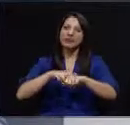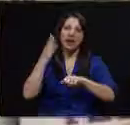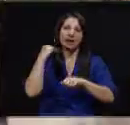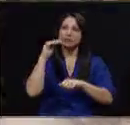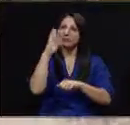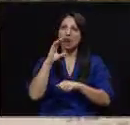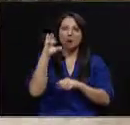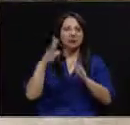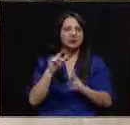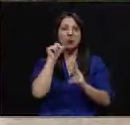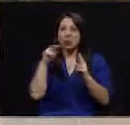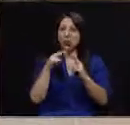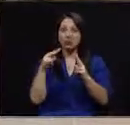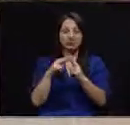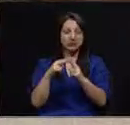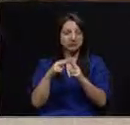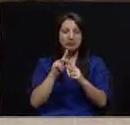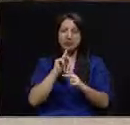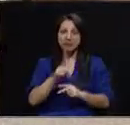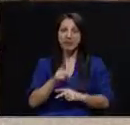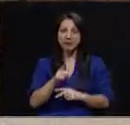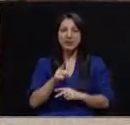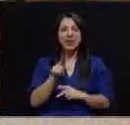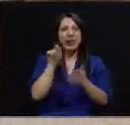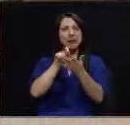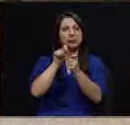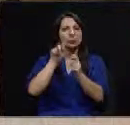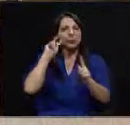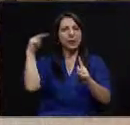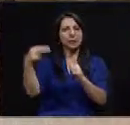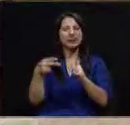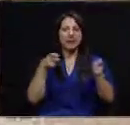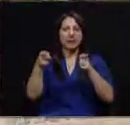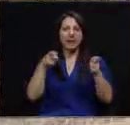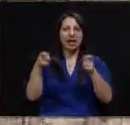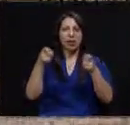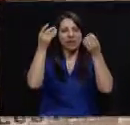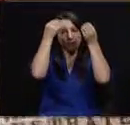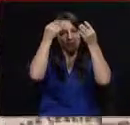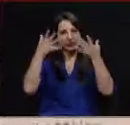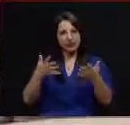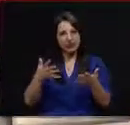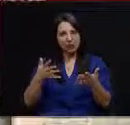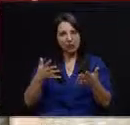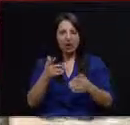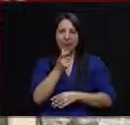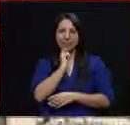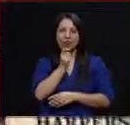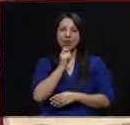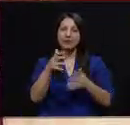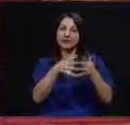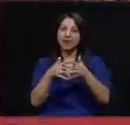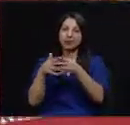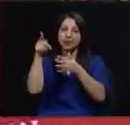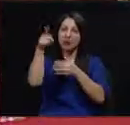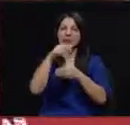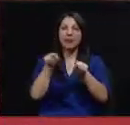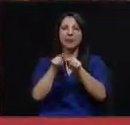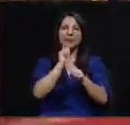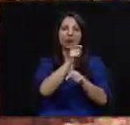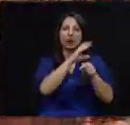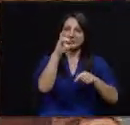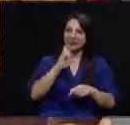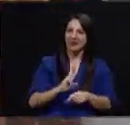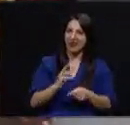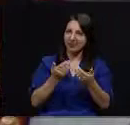normalmente ningún costarricense conoce, como usted dice, y es el punto de vista de manejo informativo en los periódicos de los Estados Unidos y de